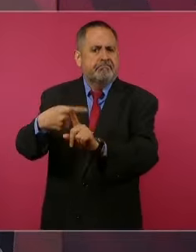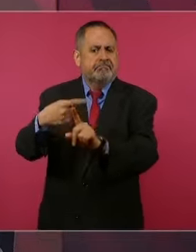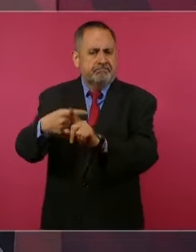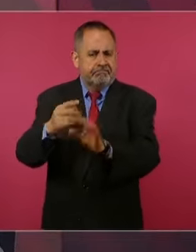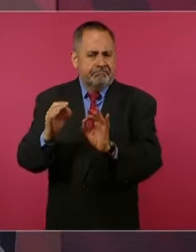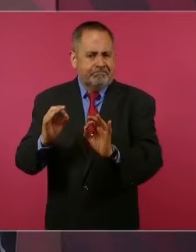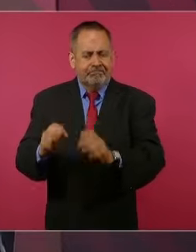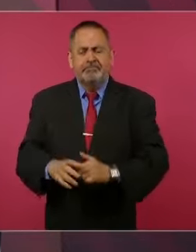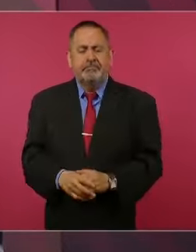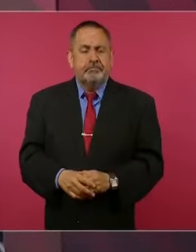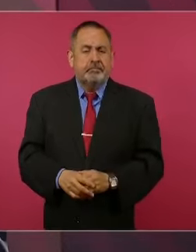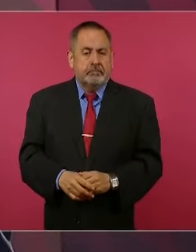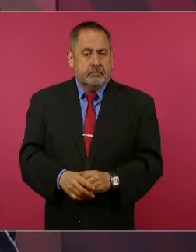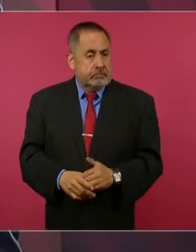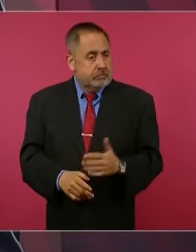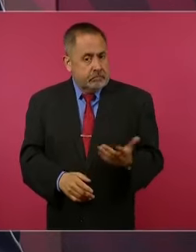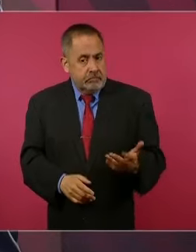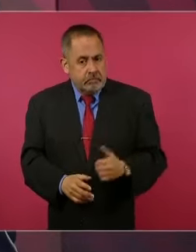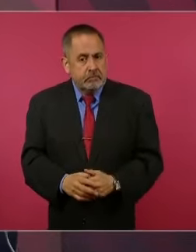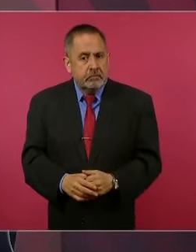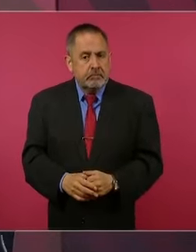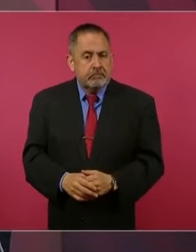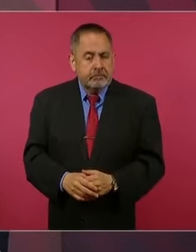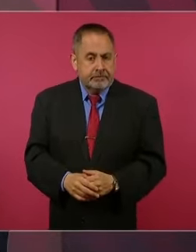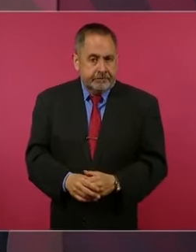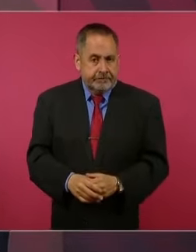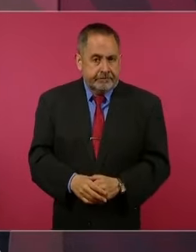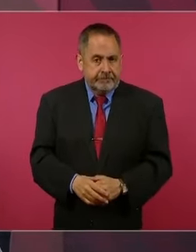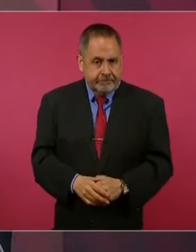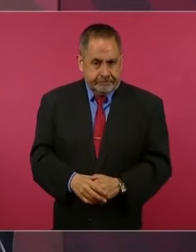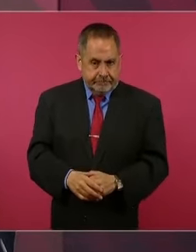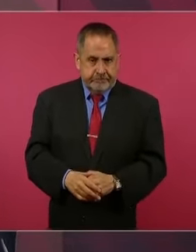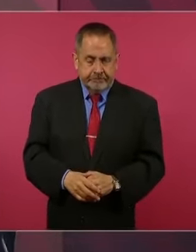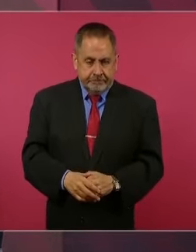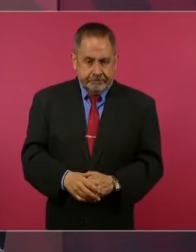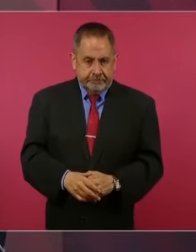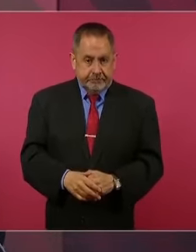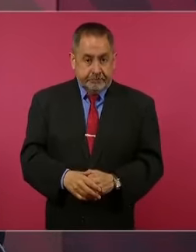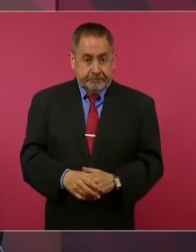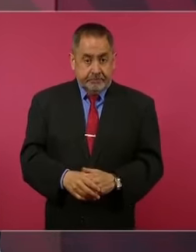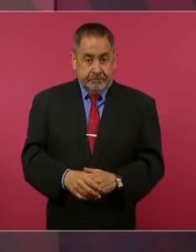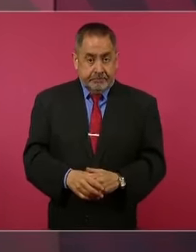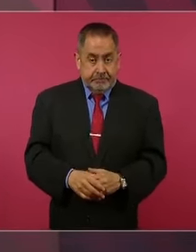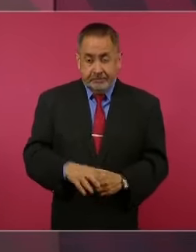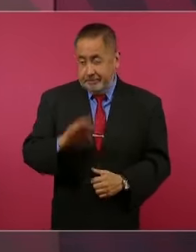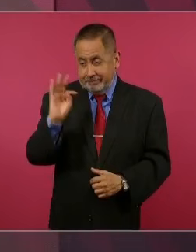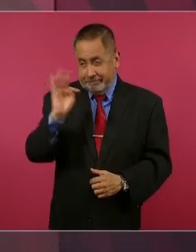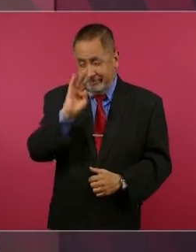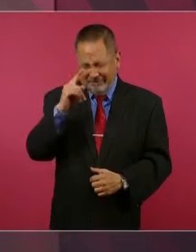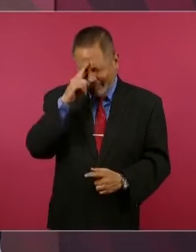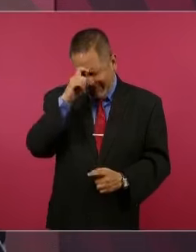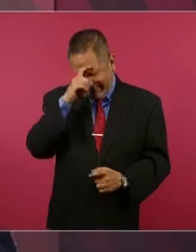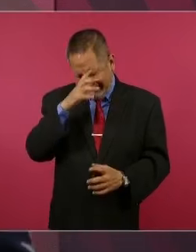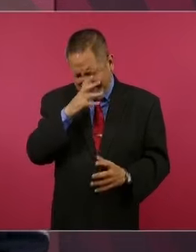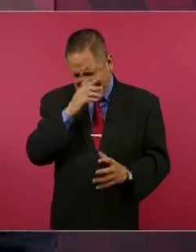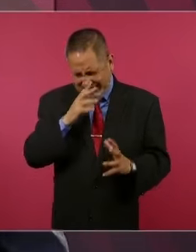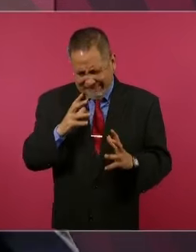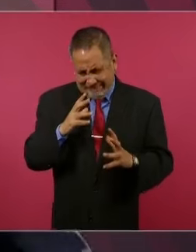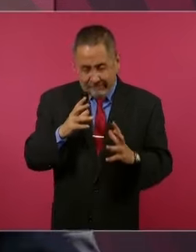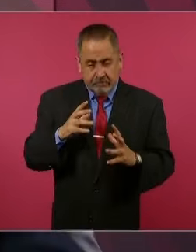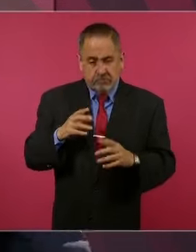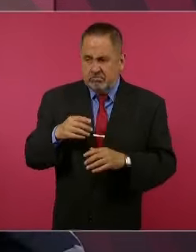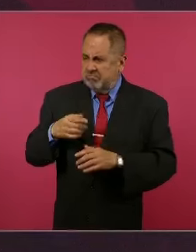cambio imagínense lo frustrante que sería